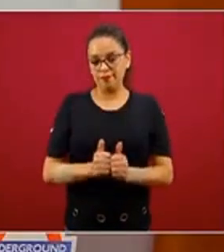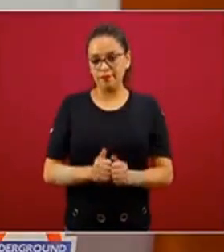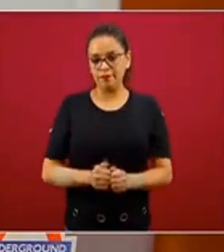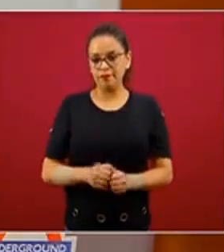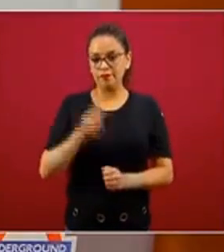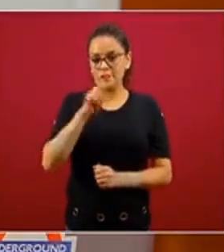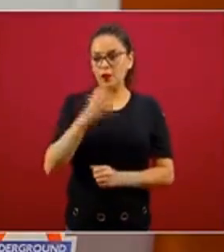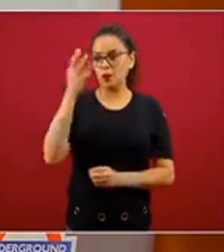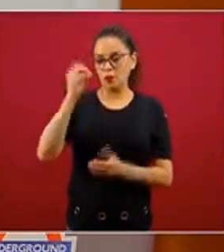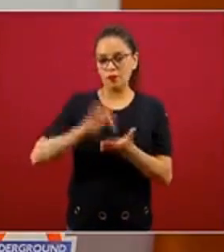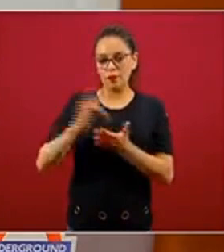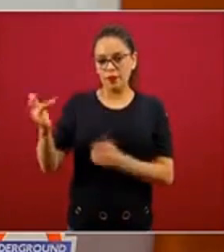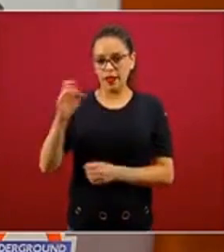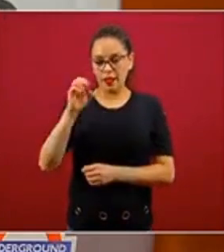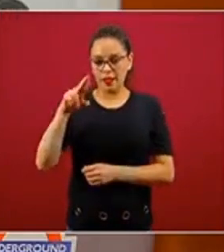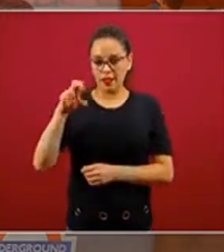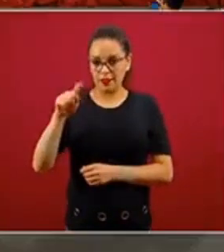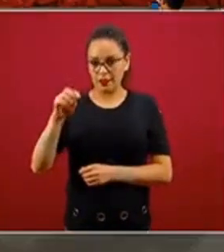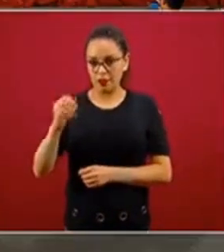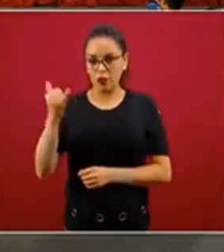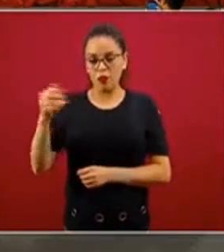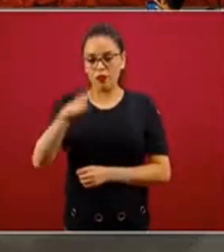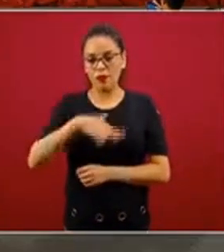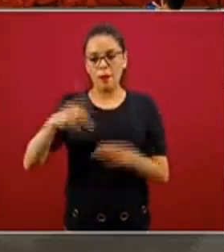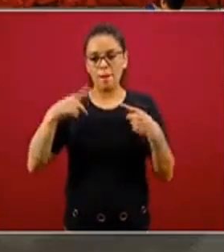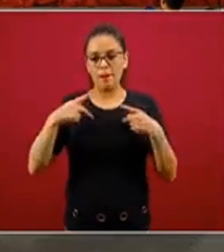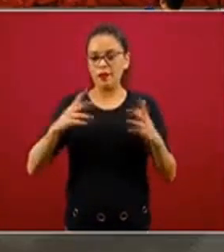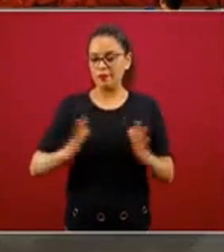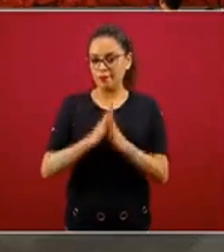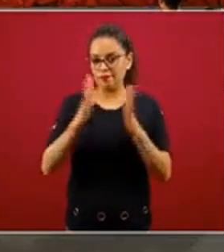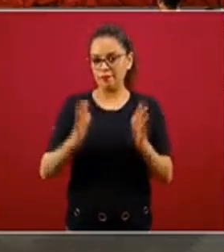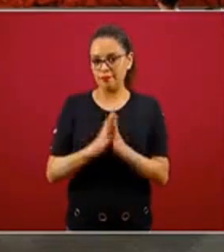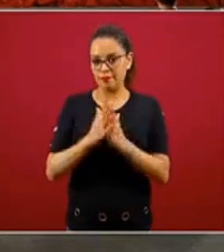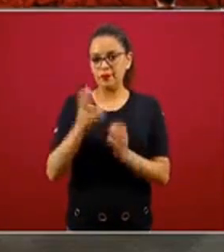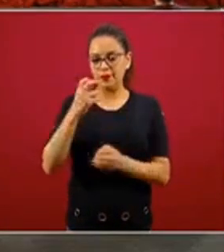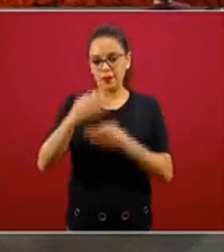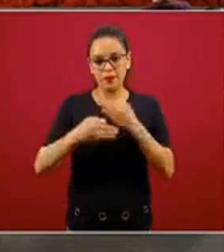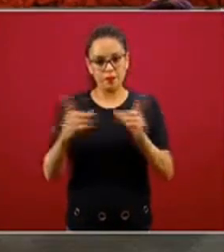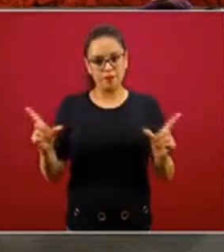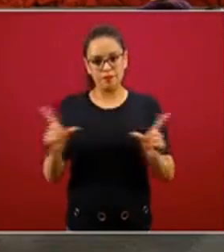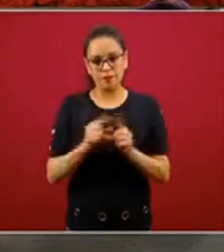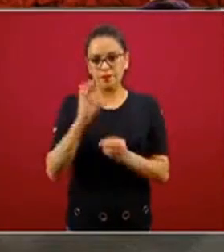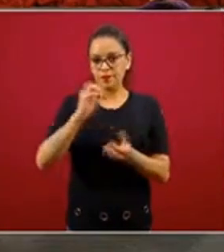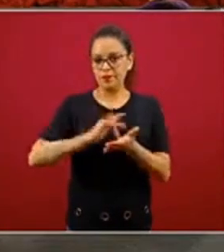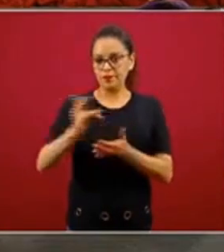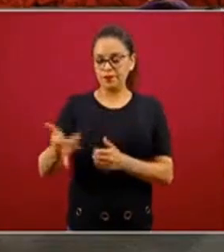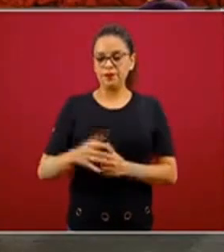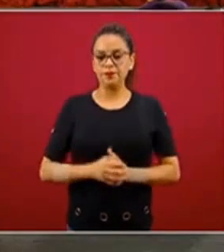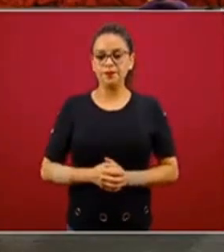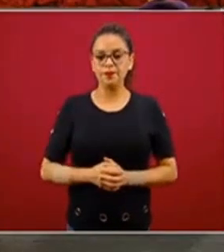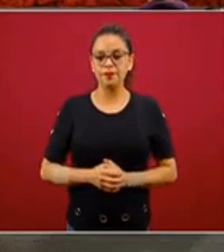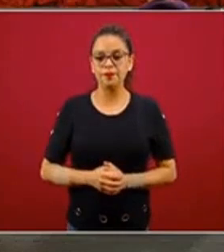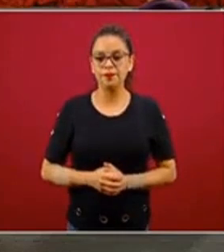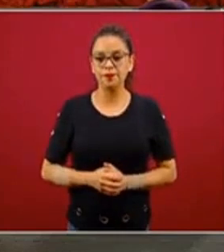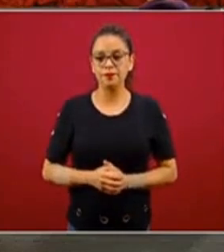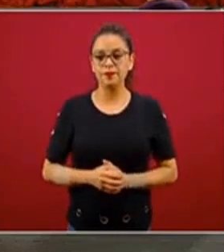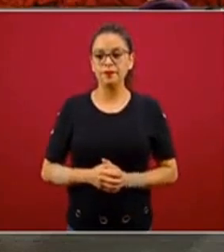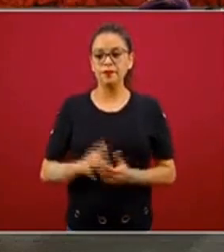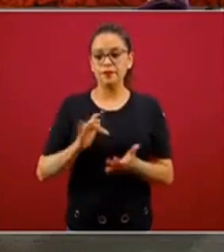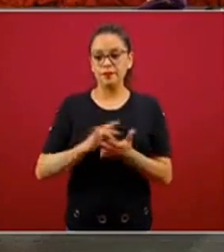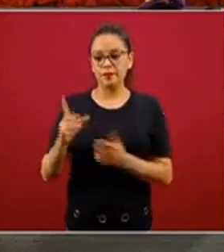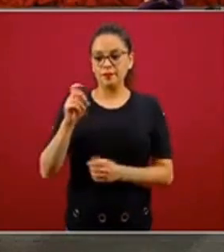las personas que participaron y es cuanto. Muchas gracias. Muchas gracias. Gracias, doctor Ricardo Cortés. Me quedé sin